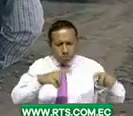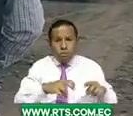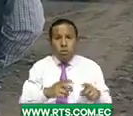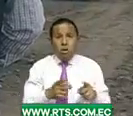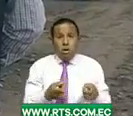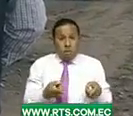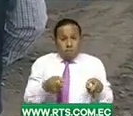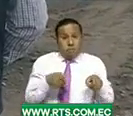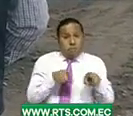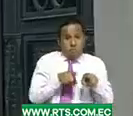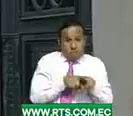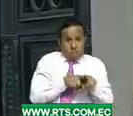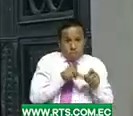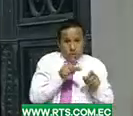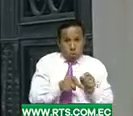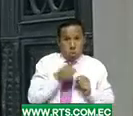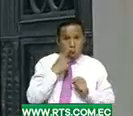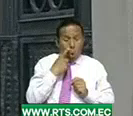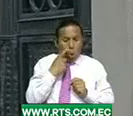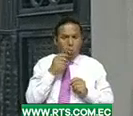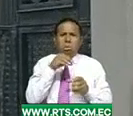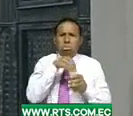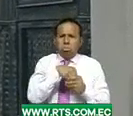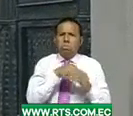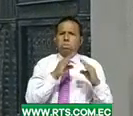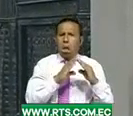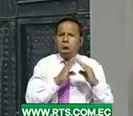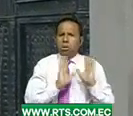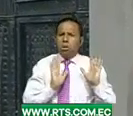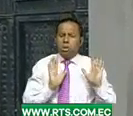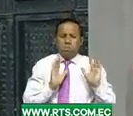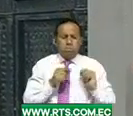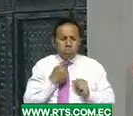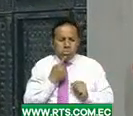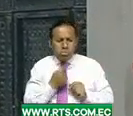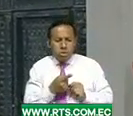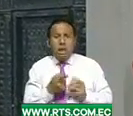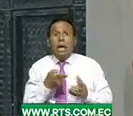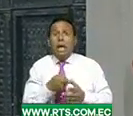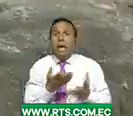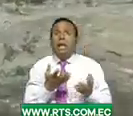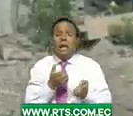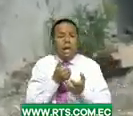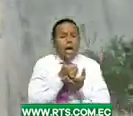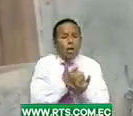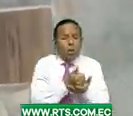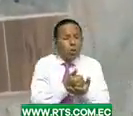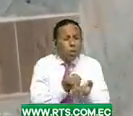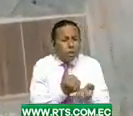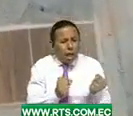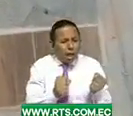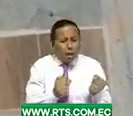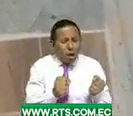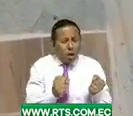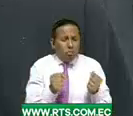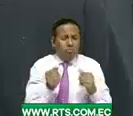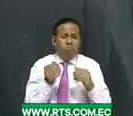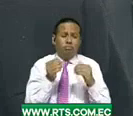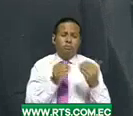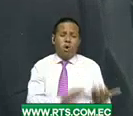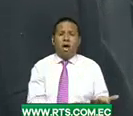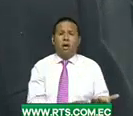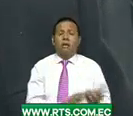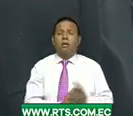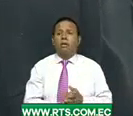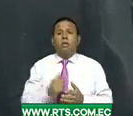permanecía dentro del domicilio. Al parecer, sería él quien intentó salvar la vida de la desafortunada. rompe la